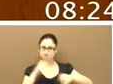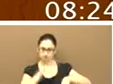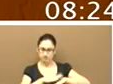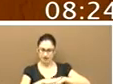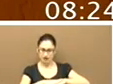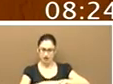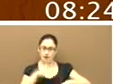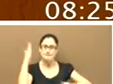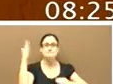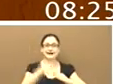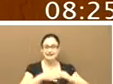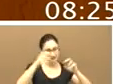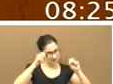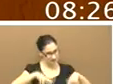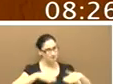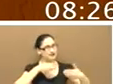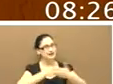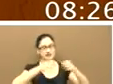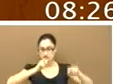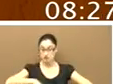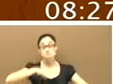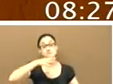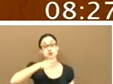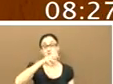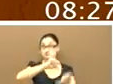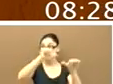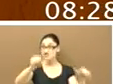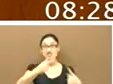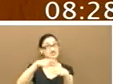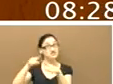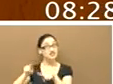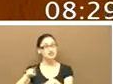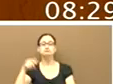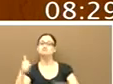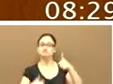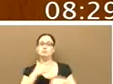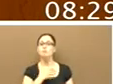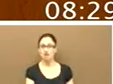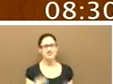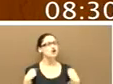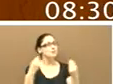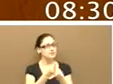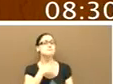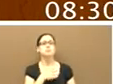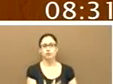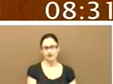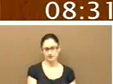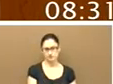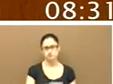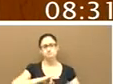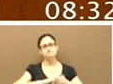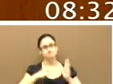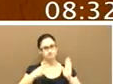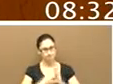para otros formatos comerciales porque los distintos modelos pueden competir y convivir un plan que